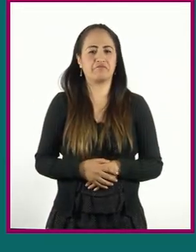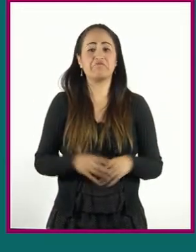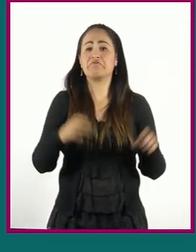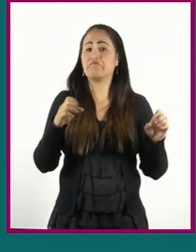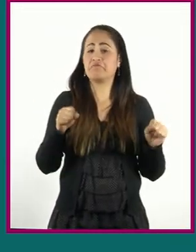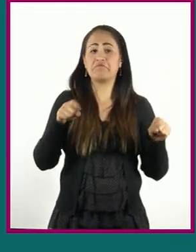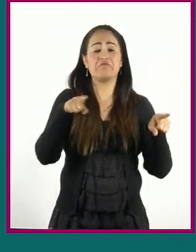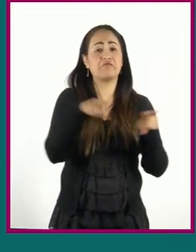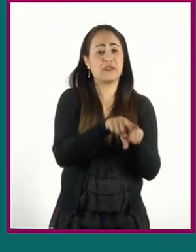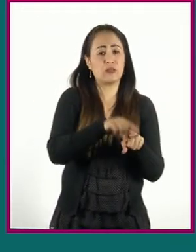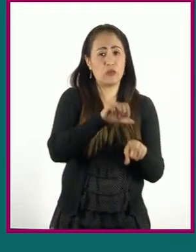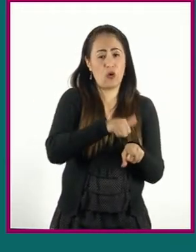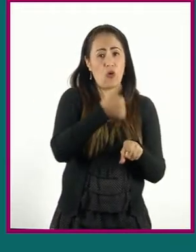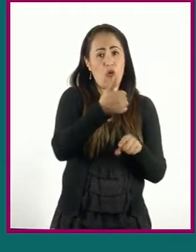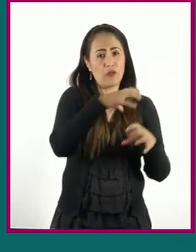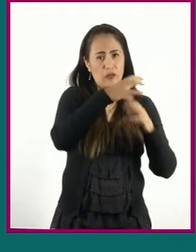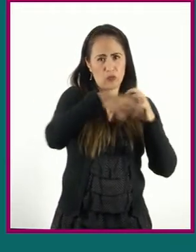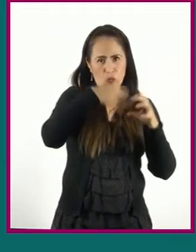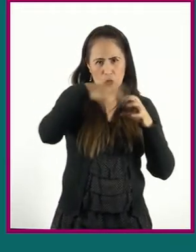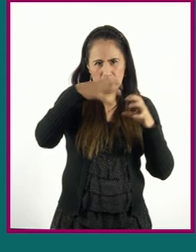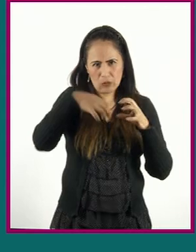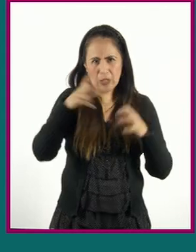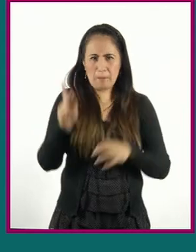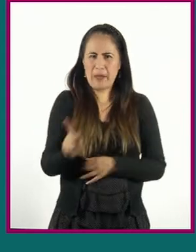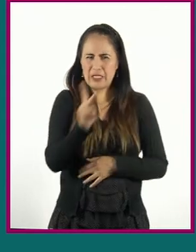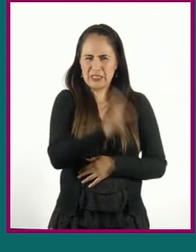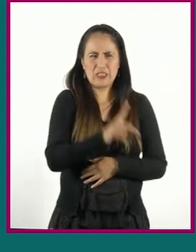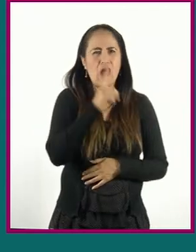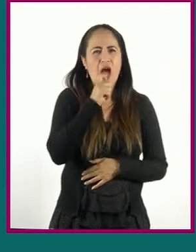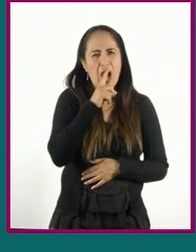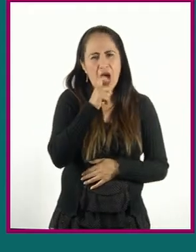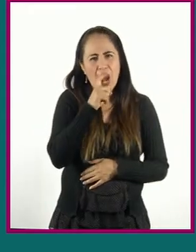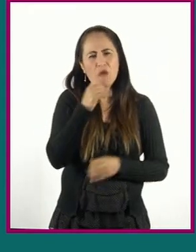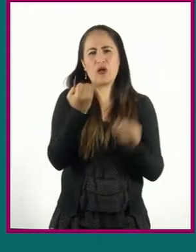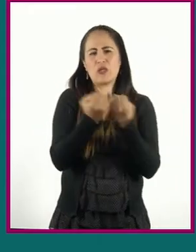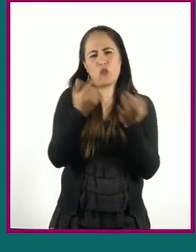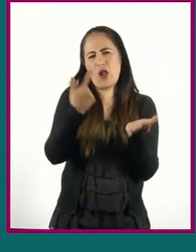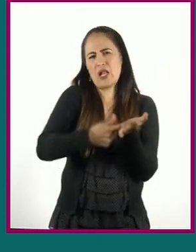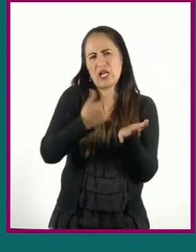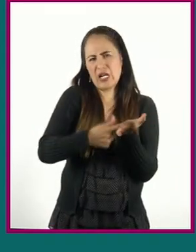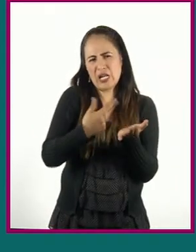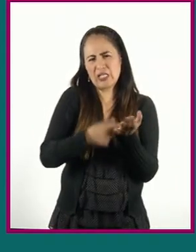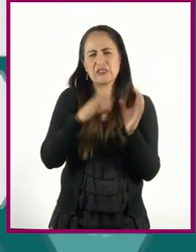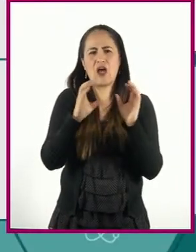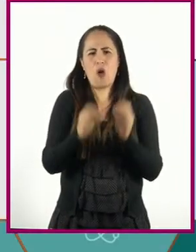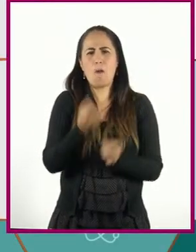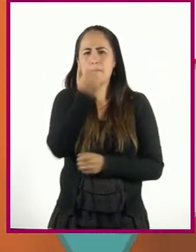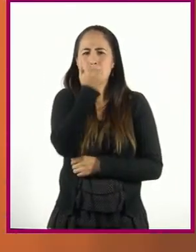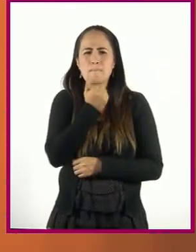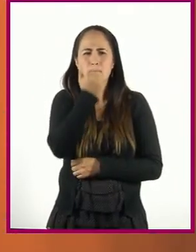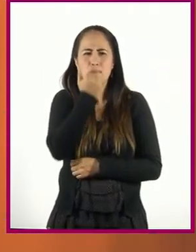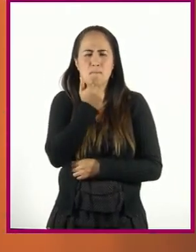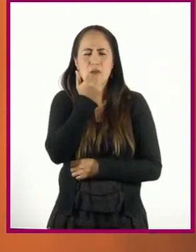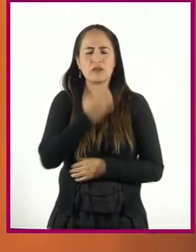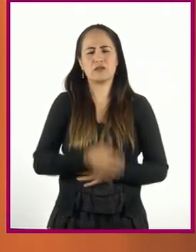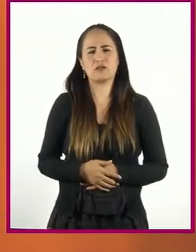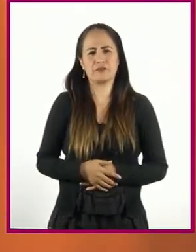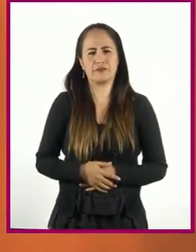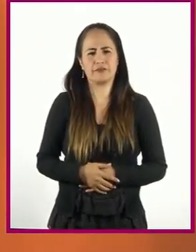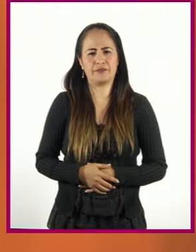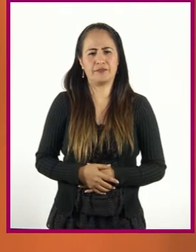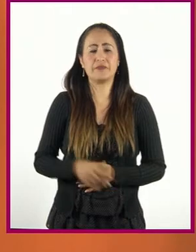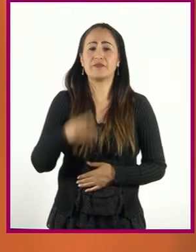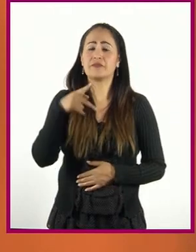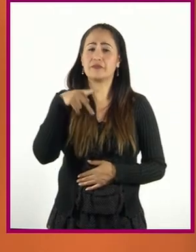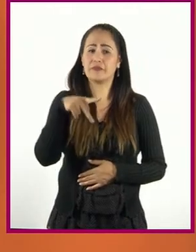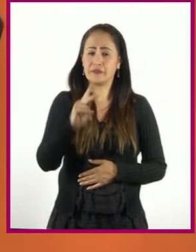misma alteración, además del agua, por ejemplo, las de las grasas y azúcares. Sin embargo,